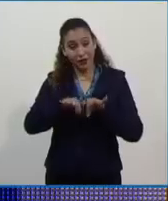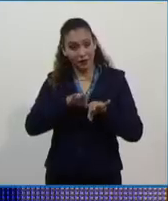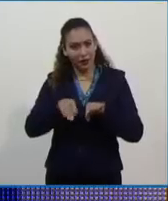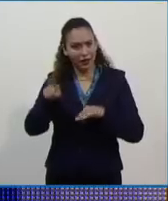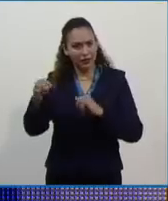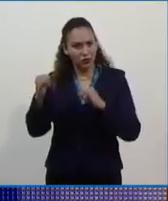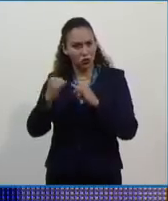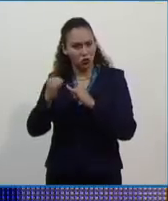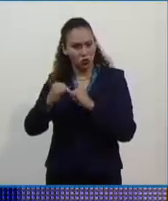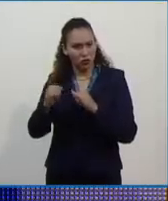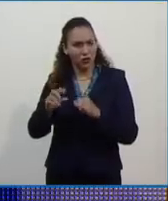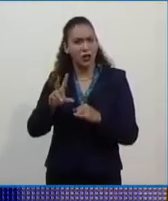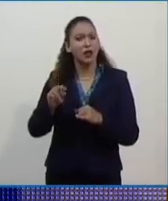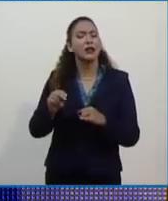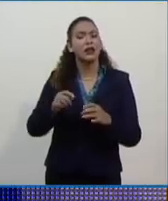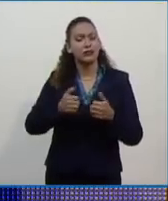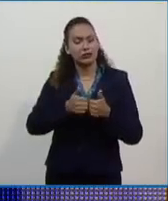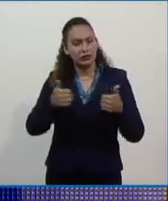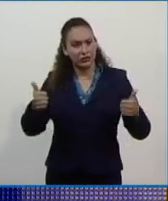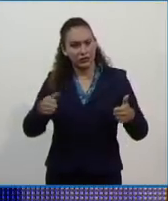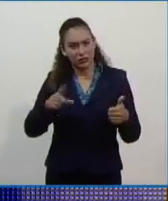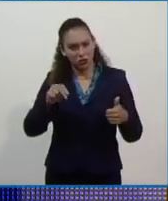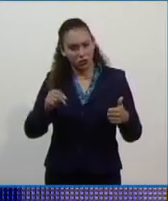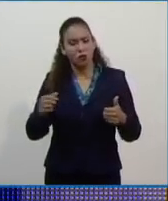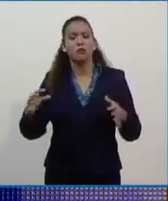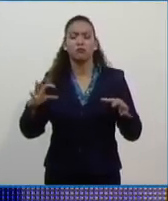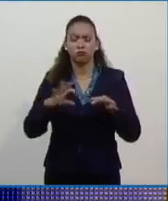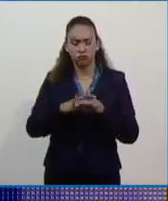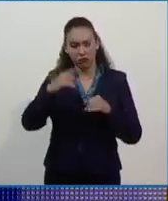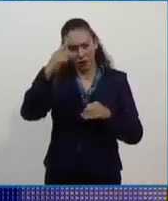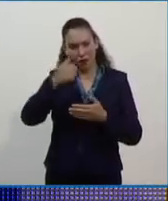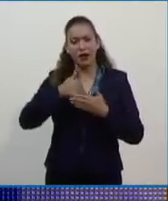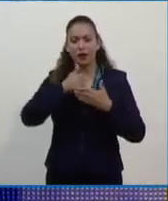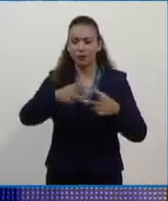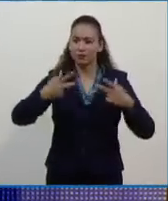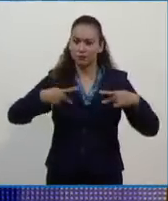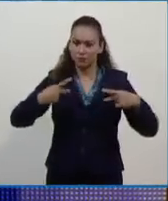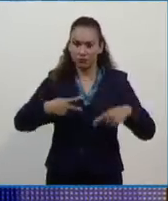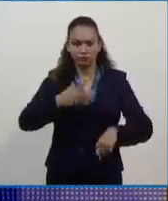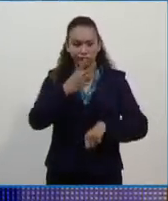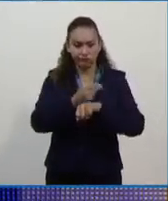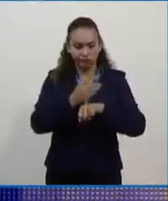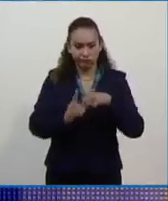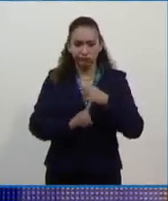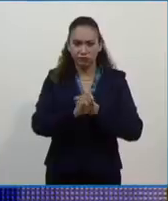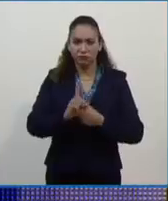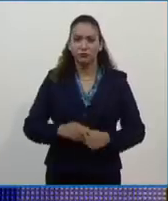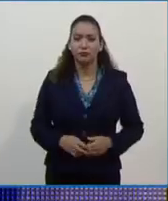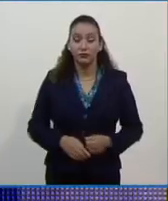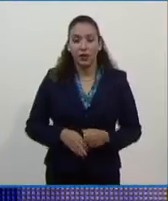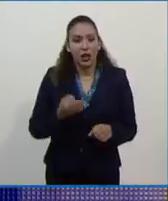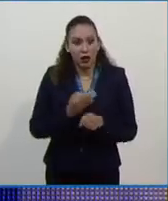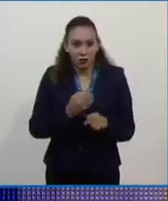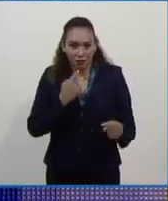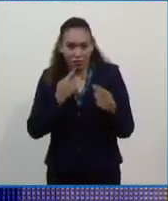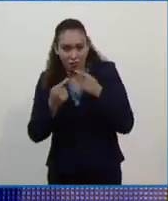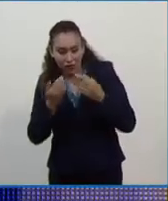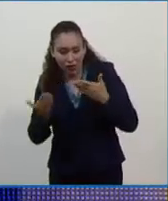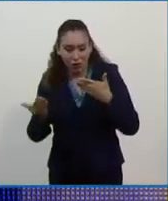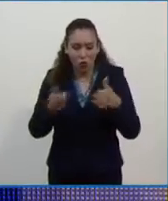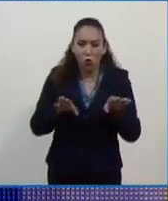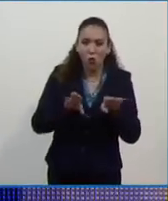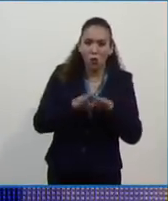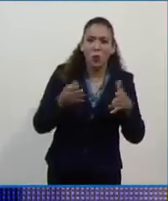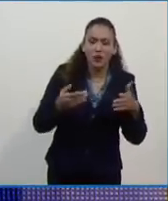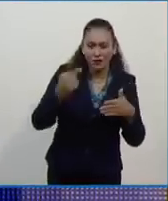institución aislada del sistema de acceso a la justicia. Y hoy en día que estamos discutiendo justamente cuál debería ser el diseño y